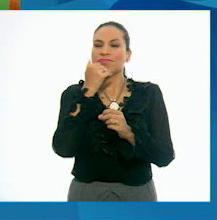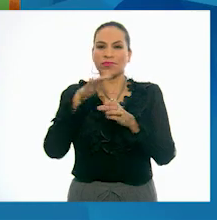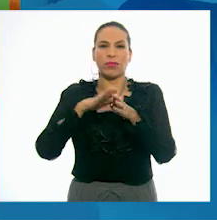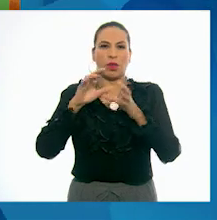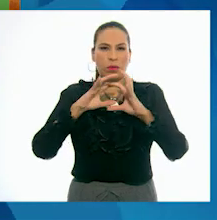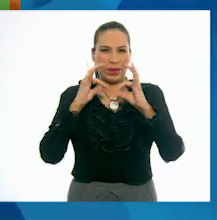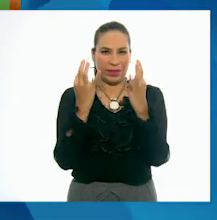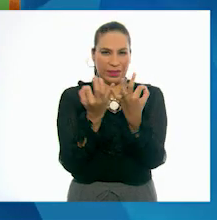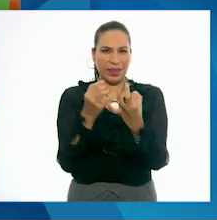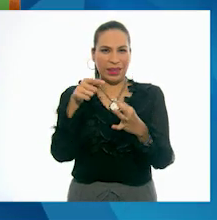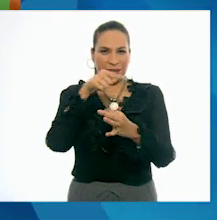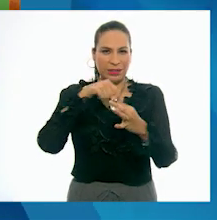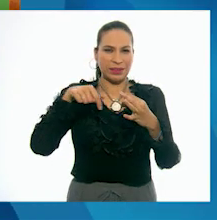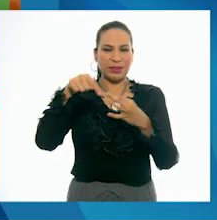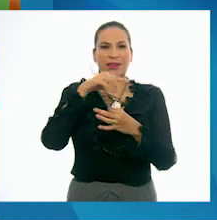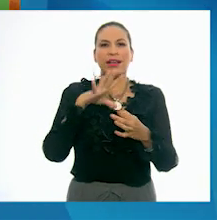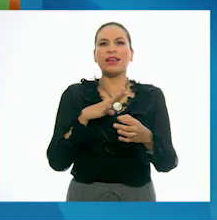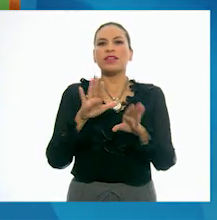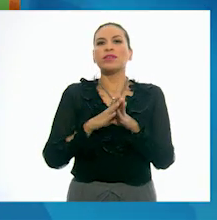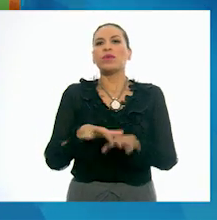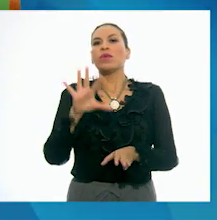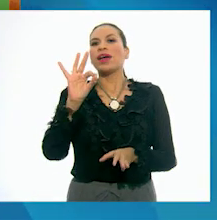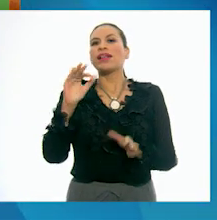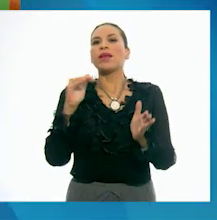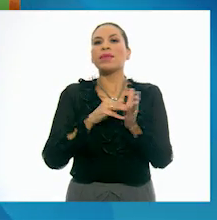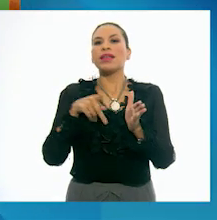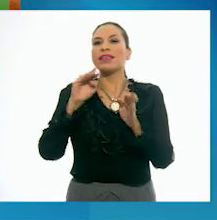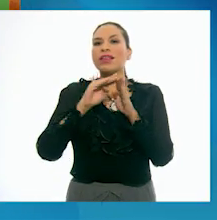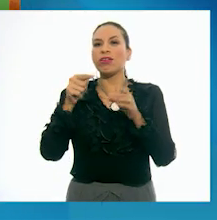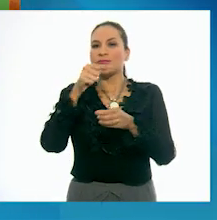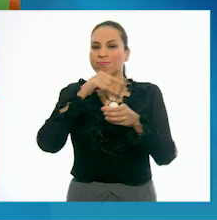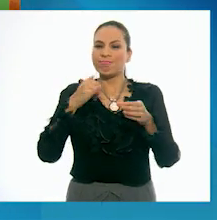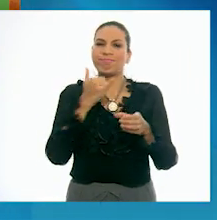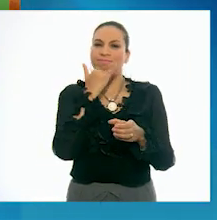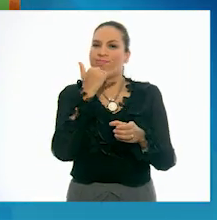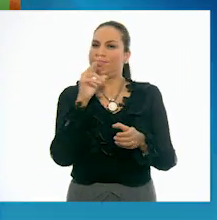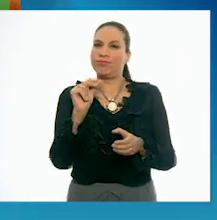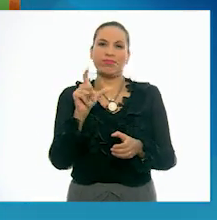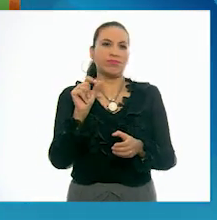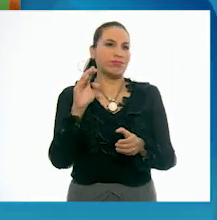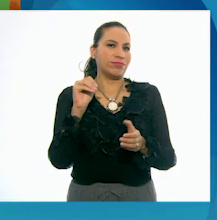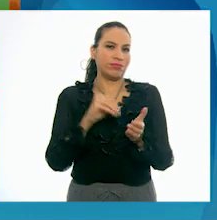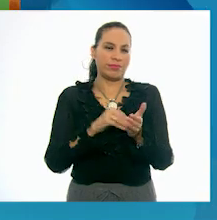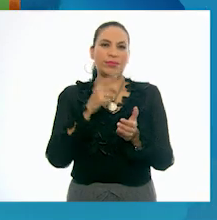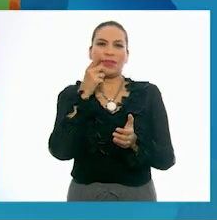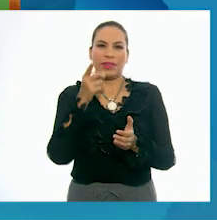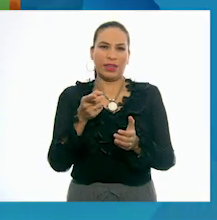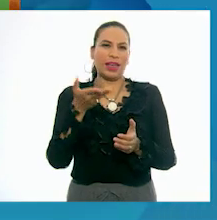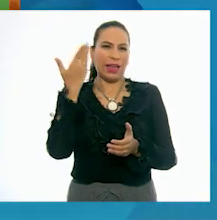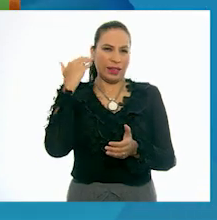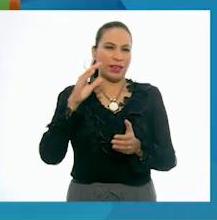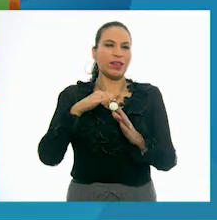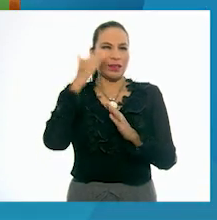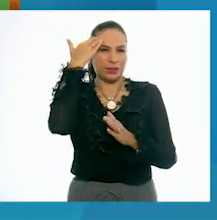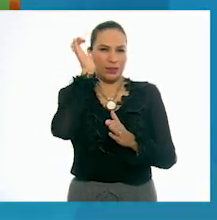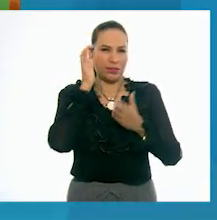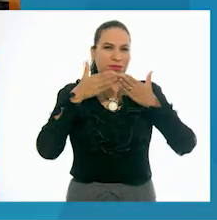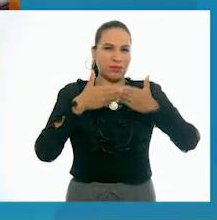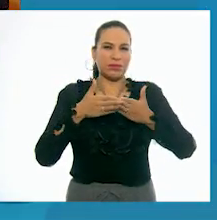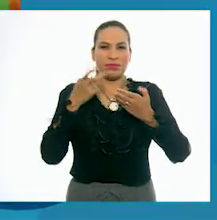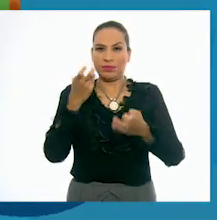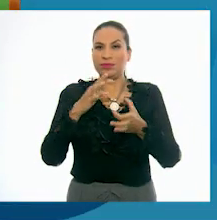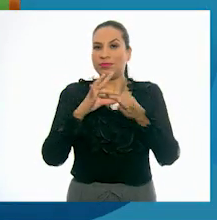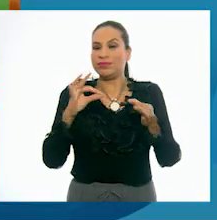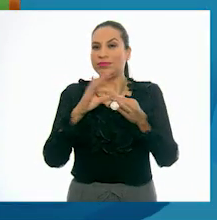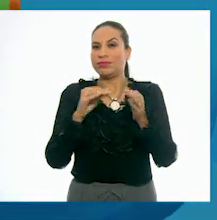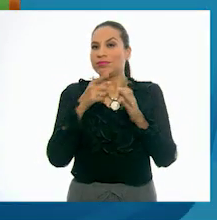de la Tierra debía tener alrededor de 40.000 kilómetros y no los 29.000 que mencionaba Colón. Este dato